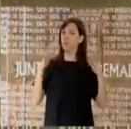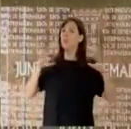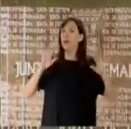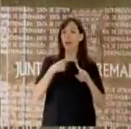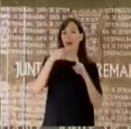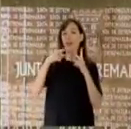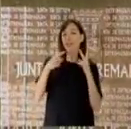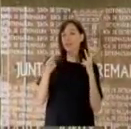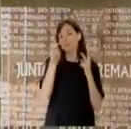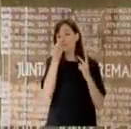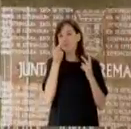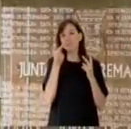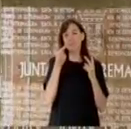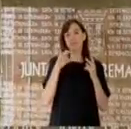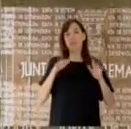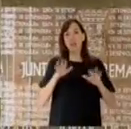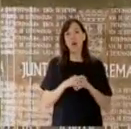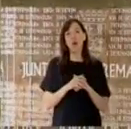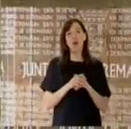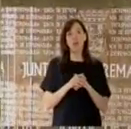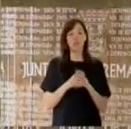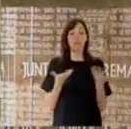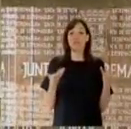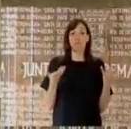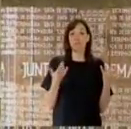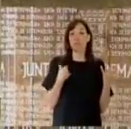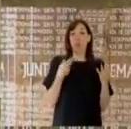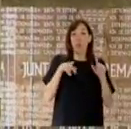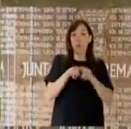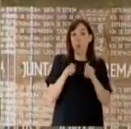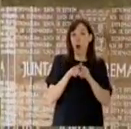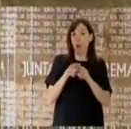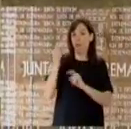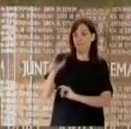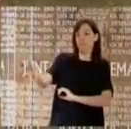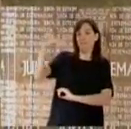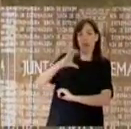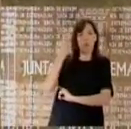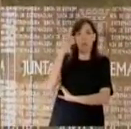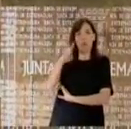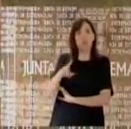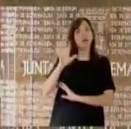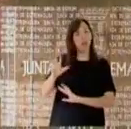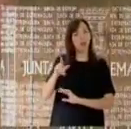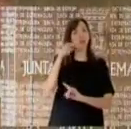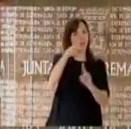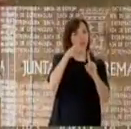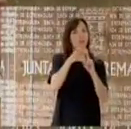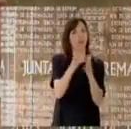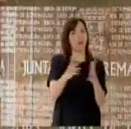que probablemente tienen necesitan de muy pocos recursos públicos, pero que cambian grandes cosas. Hay en